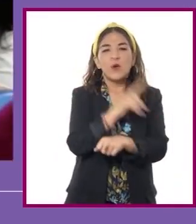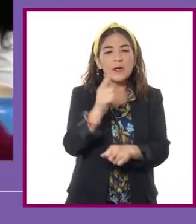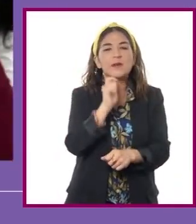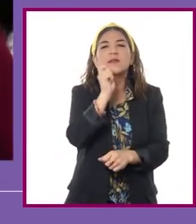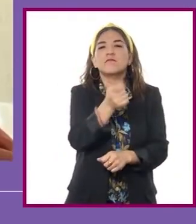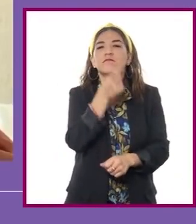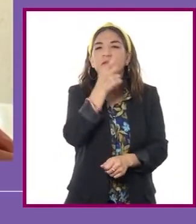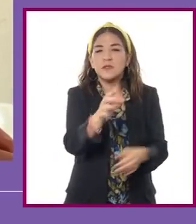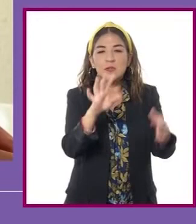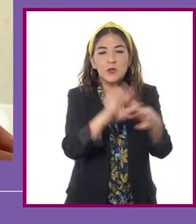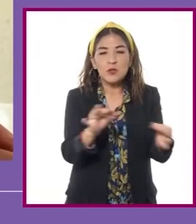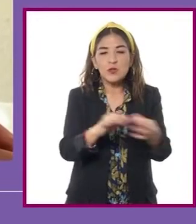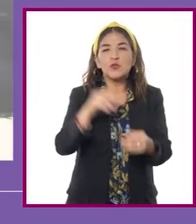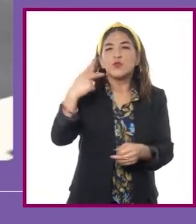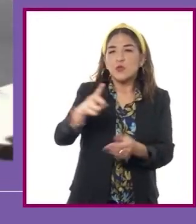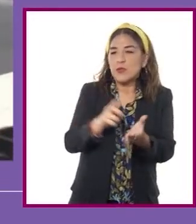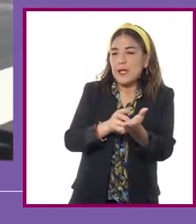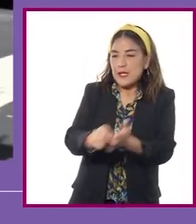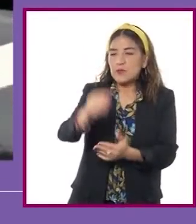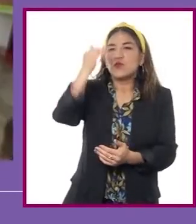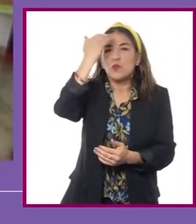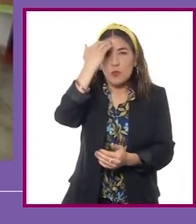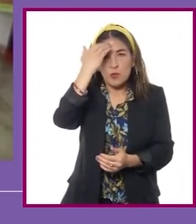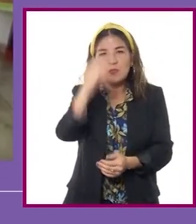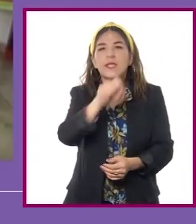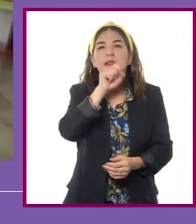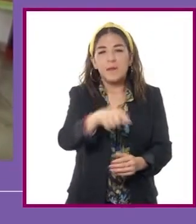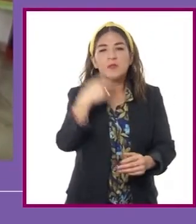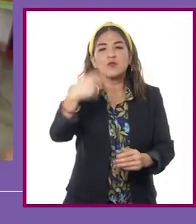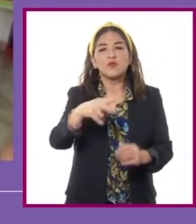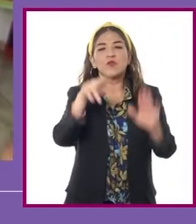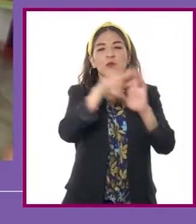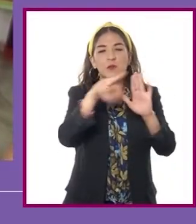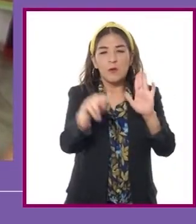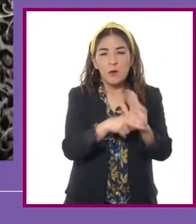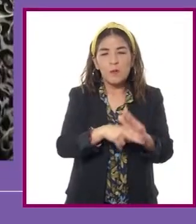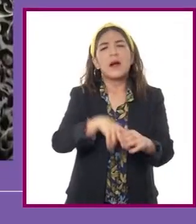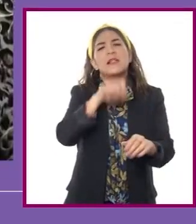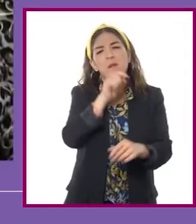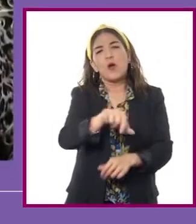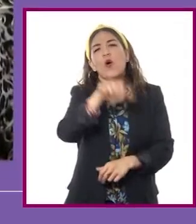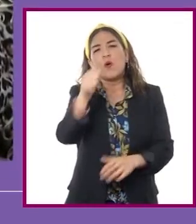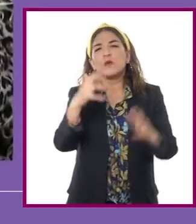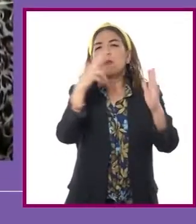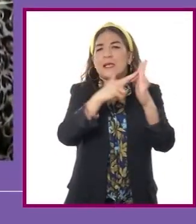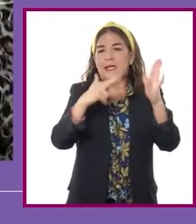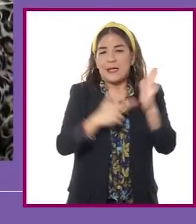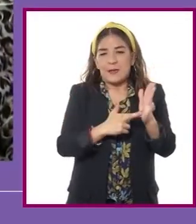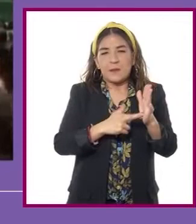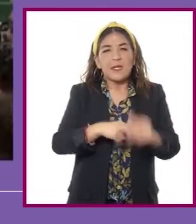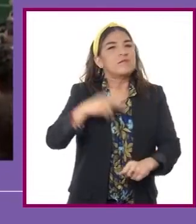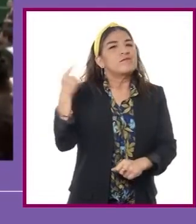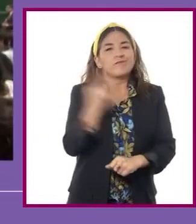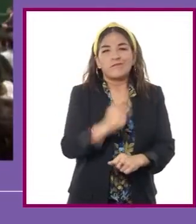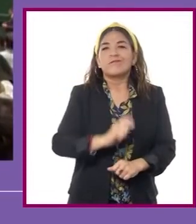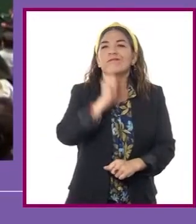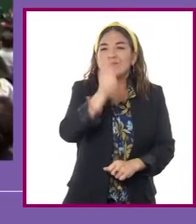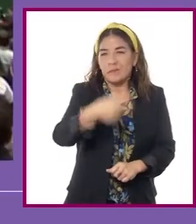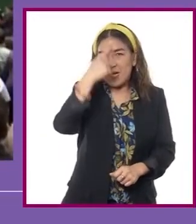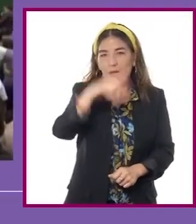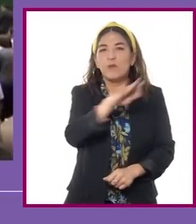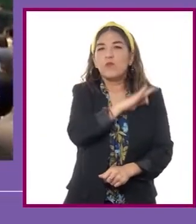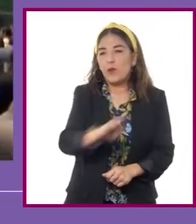ciudadanos conocen sus derechos, las normas y otros reglamentos, ingrediente necesario para que los